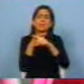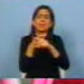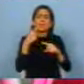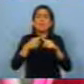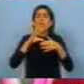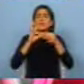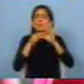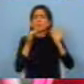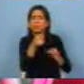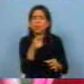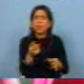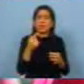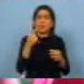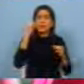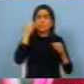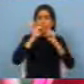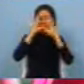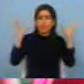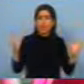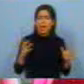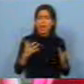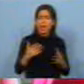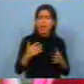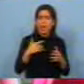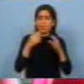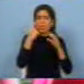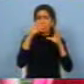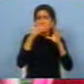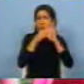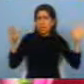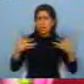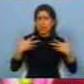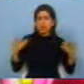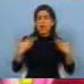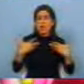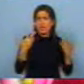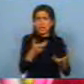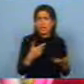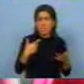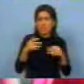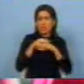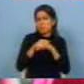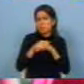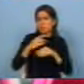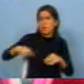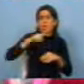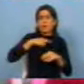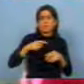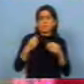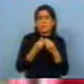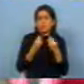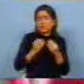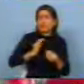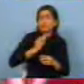lado de la sexualidad, cuando es algo que tengo claro, asumido, vivo con libertad, con alegría, sí, obvio. Con mis afectos, desde hace ya muchos